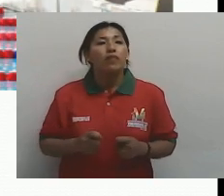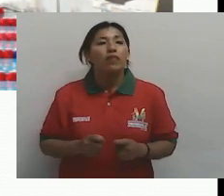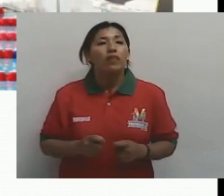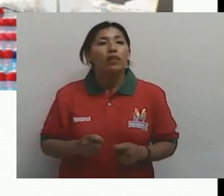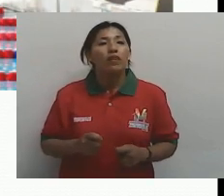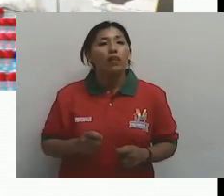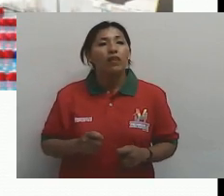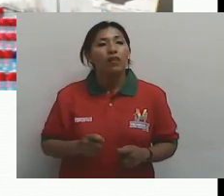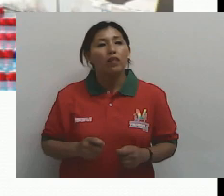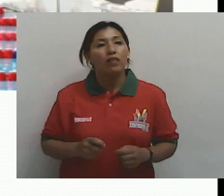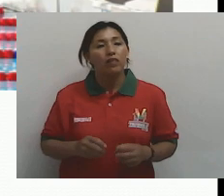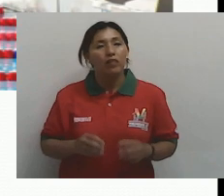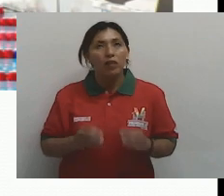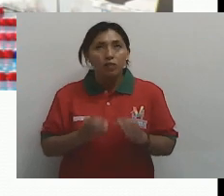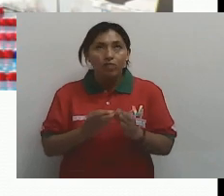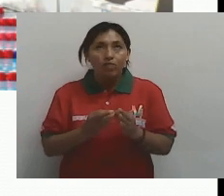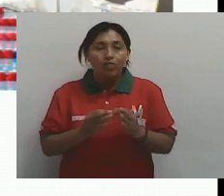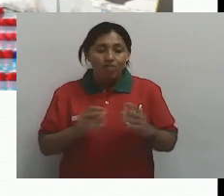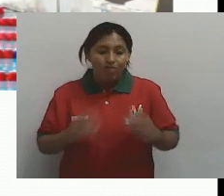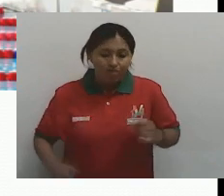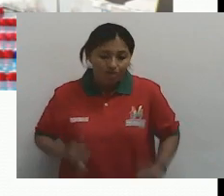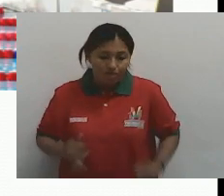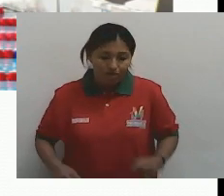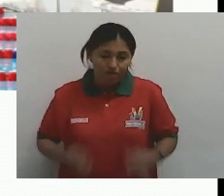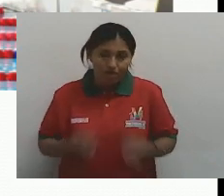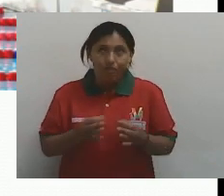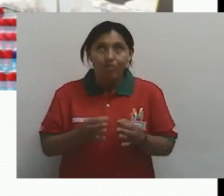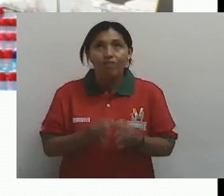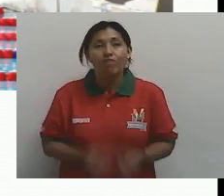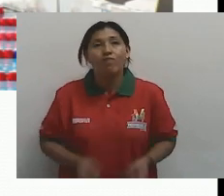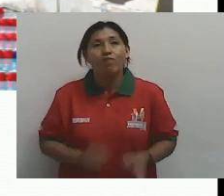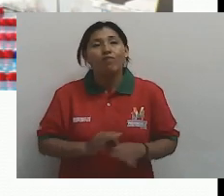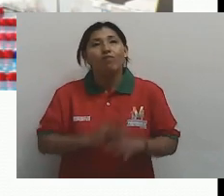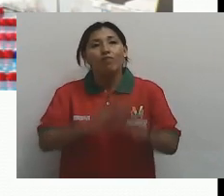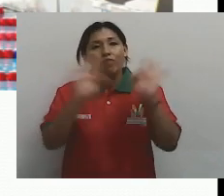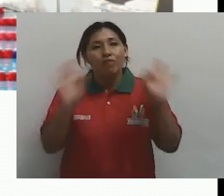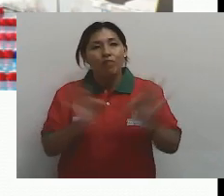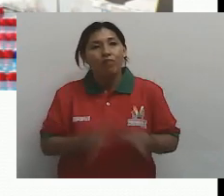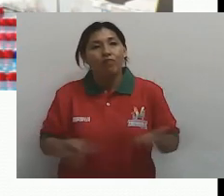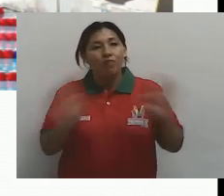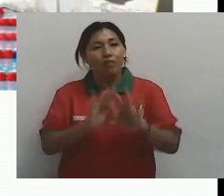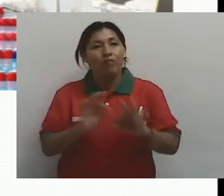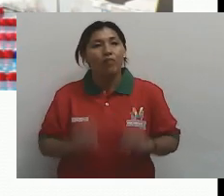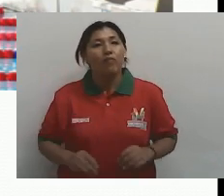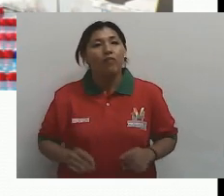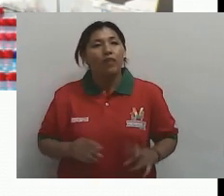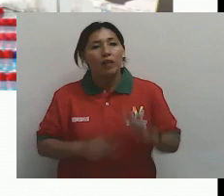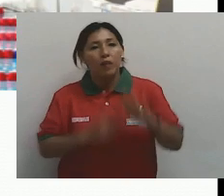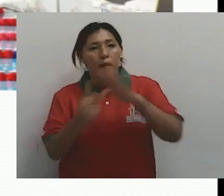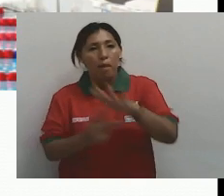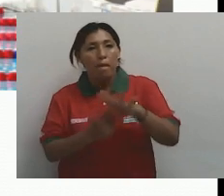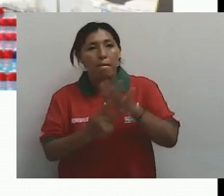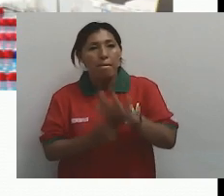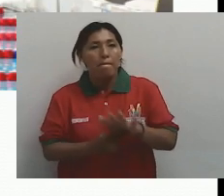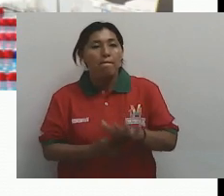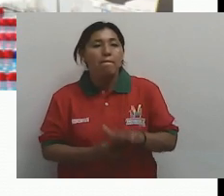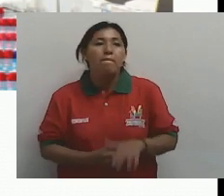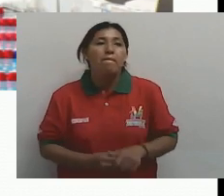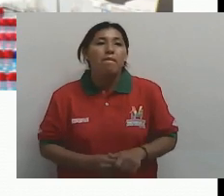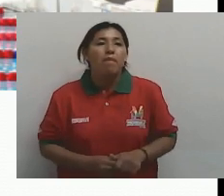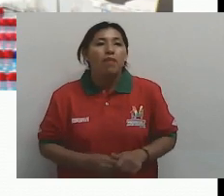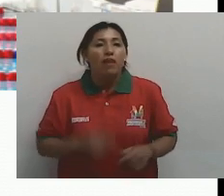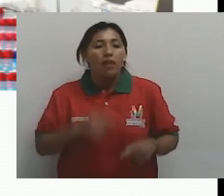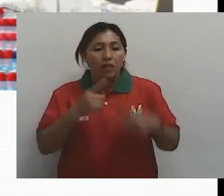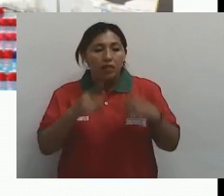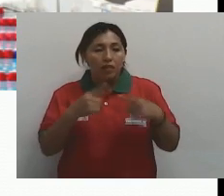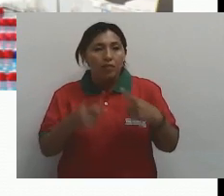son los plurinacionales en su nivel primario. Como ya mis colegas anteriormente han mencionado,